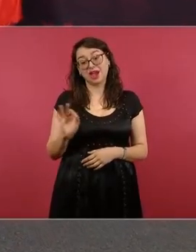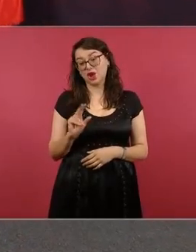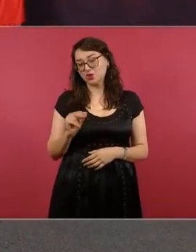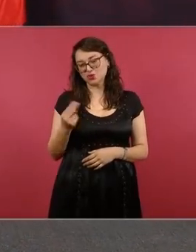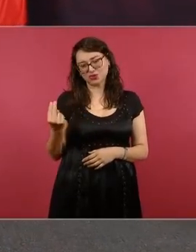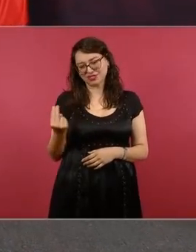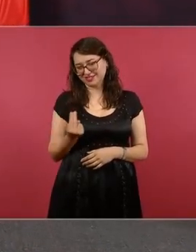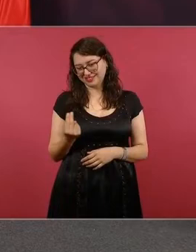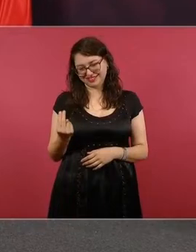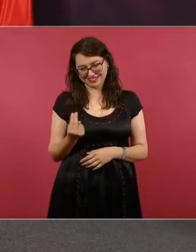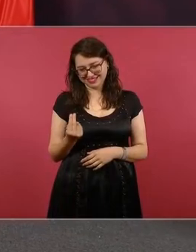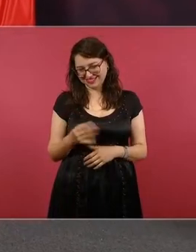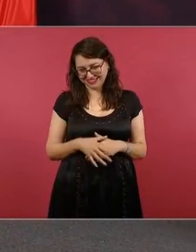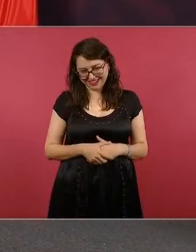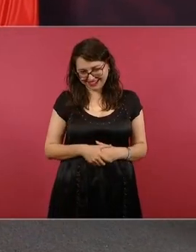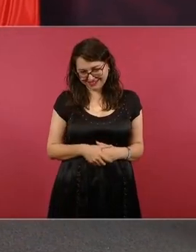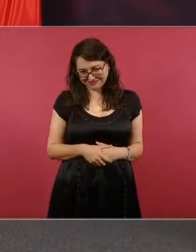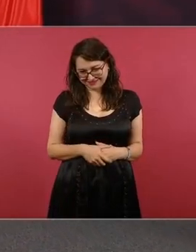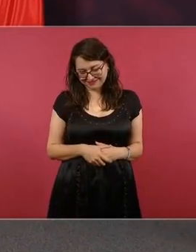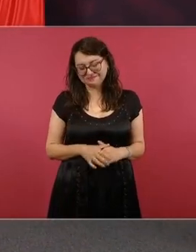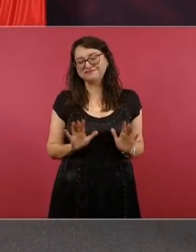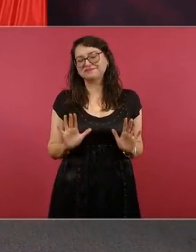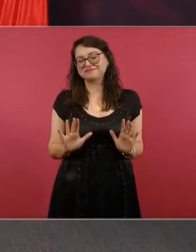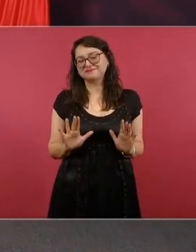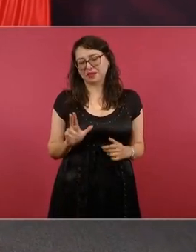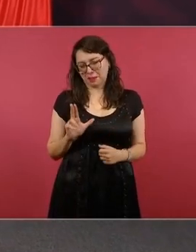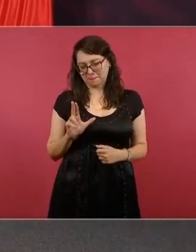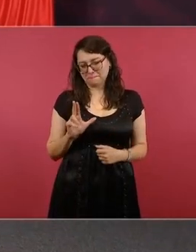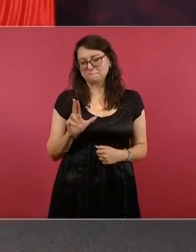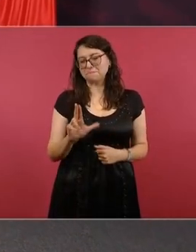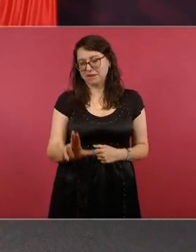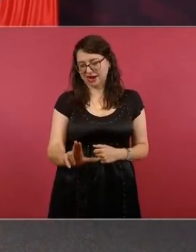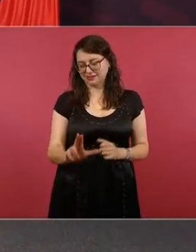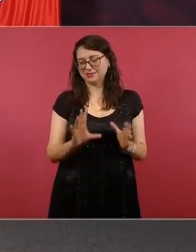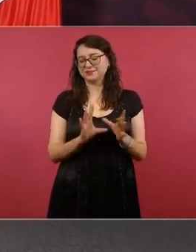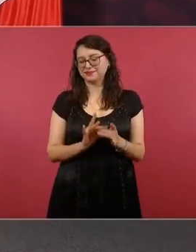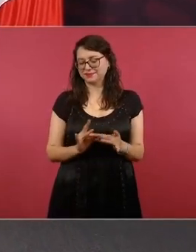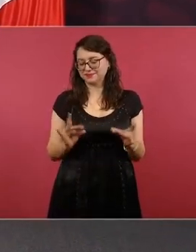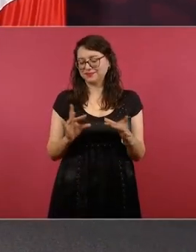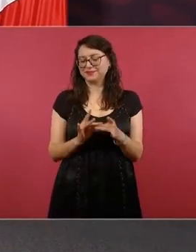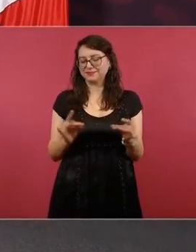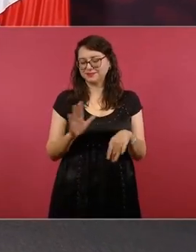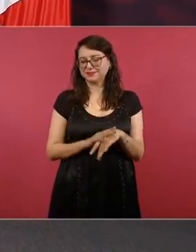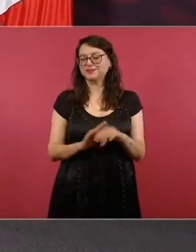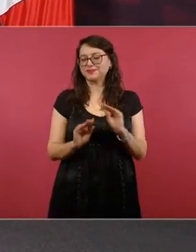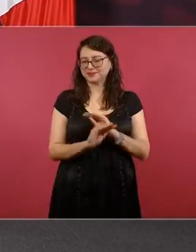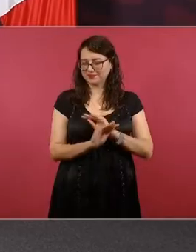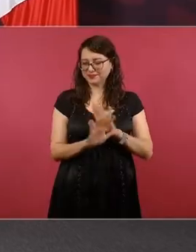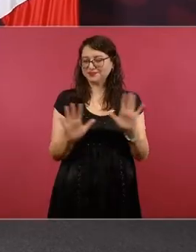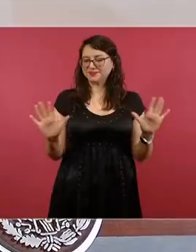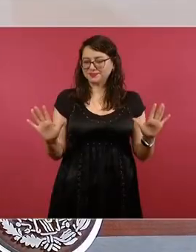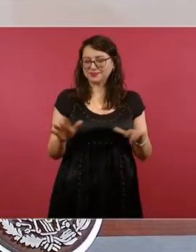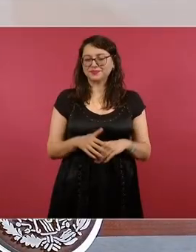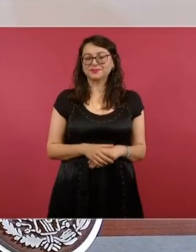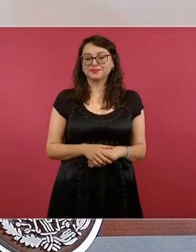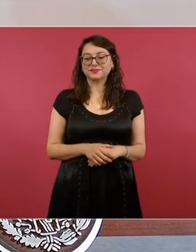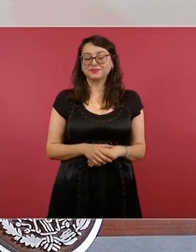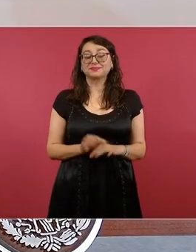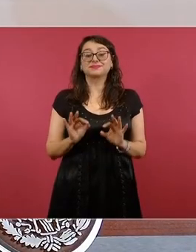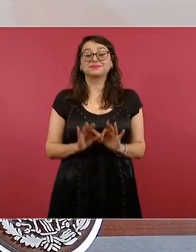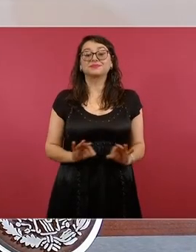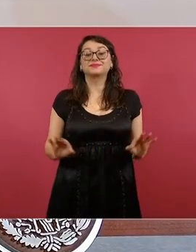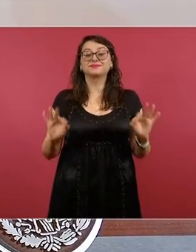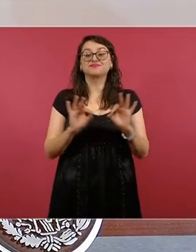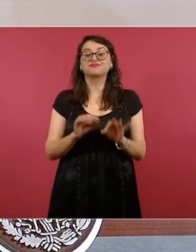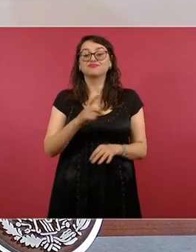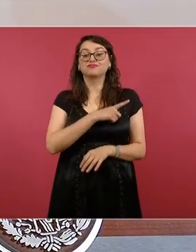los expliquen el martes. Aquí lo importante es que en el Estado de